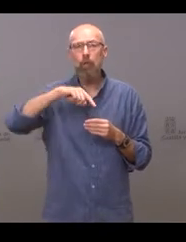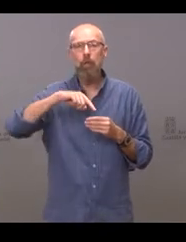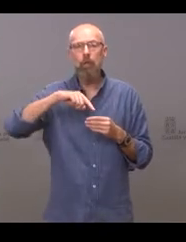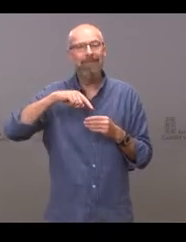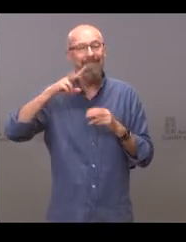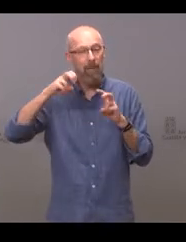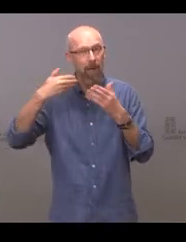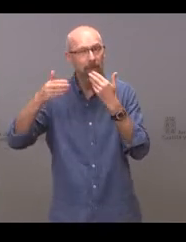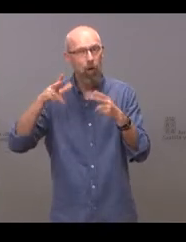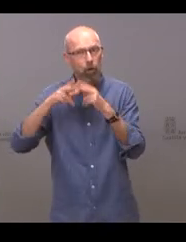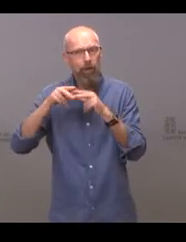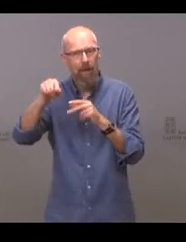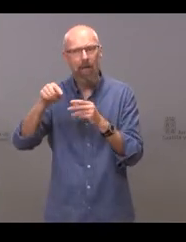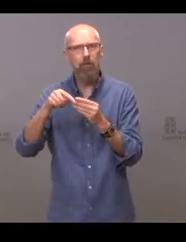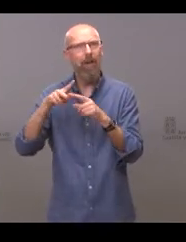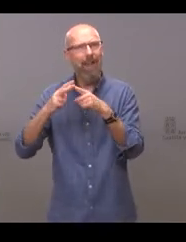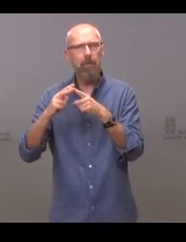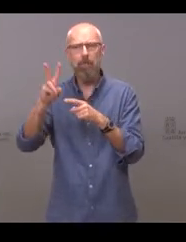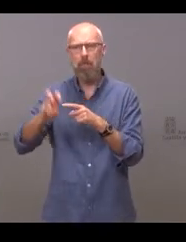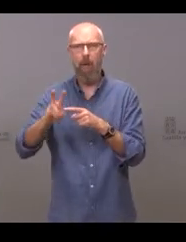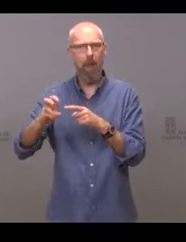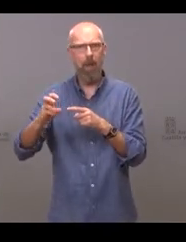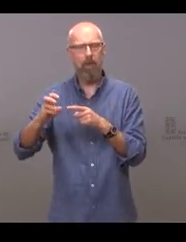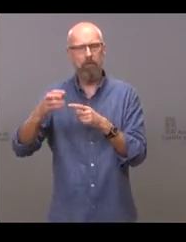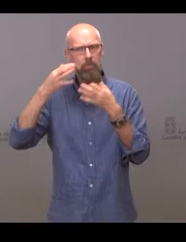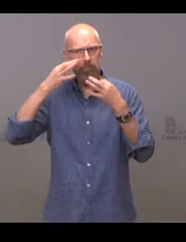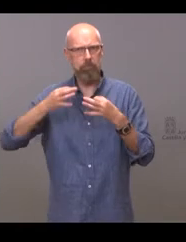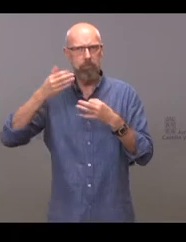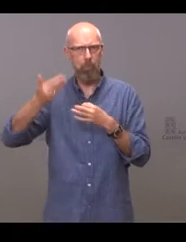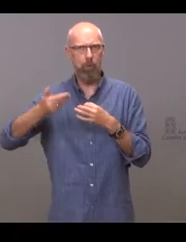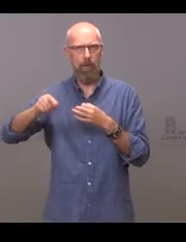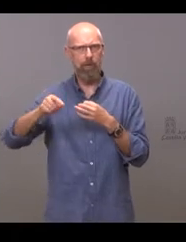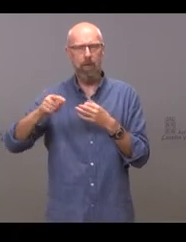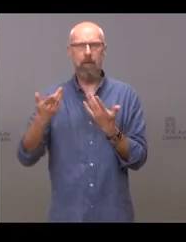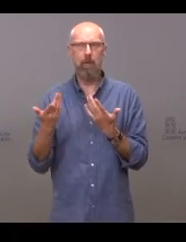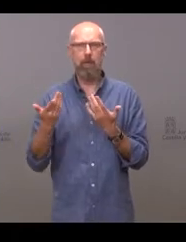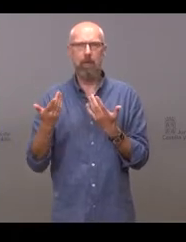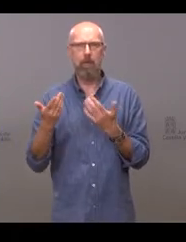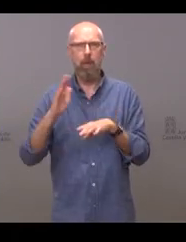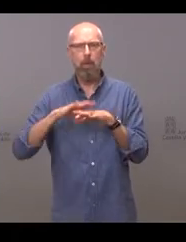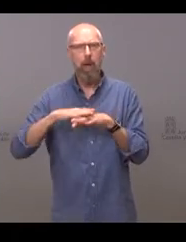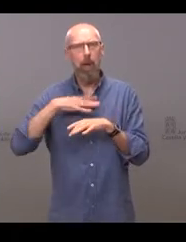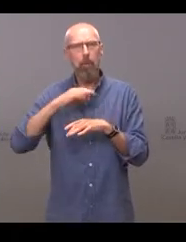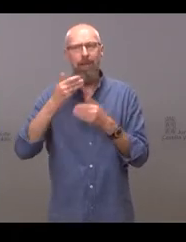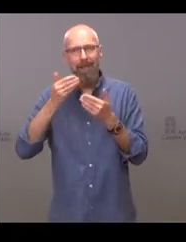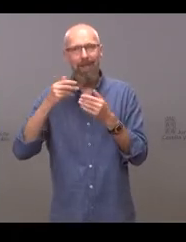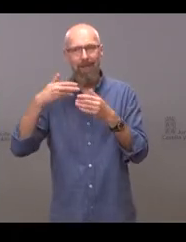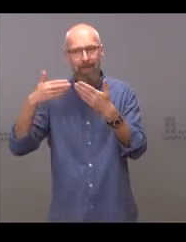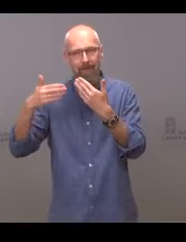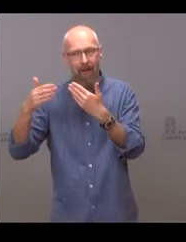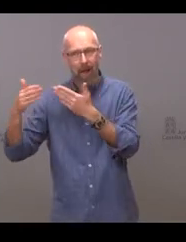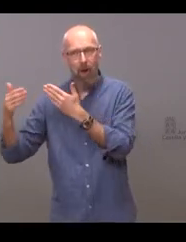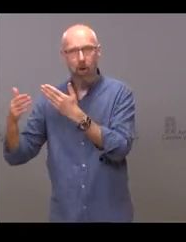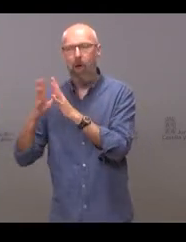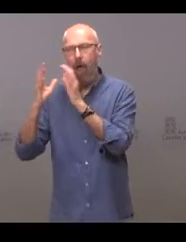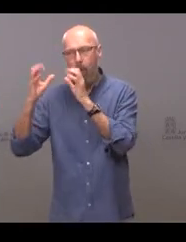social que creemos que es una herramienta muy válida de una herramienta muy potente para que todas las políticas de la comunidad económica